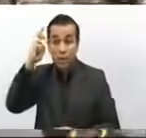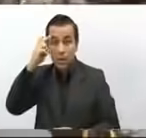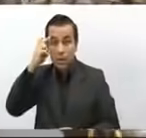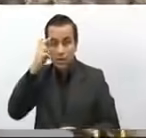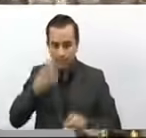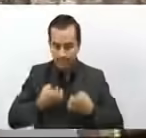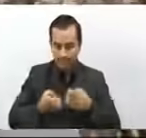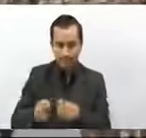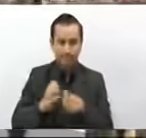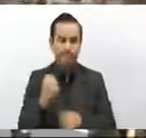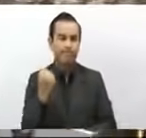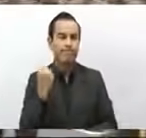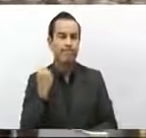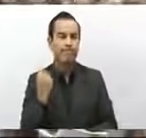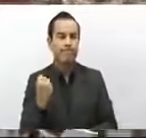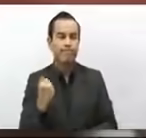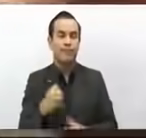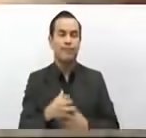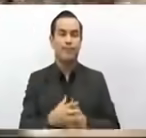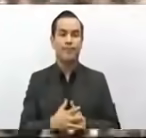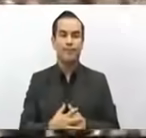estratégico.